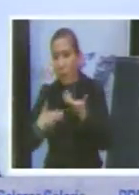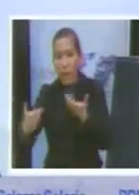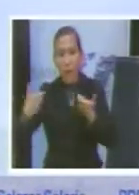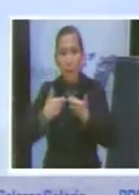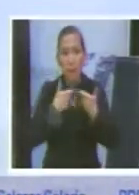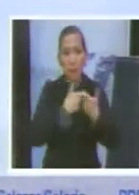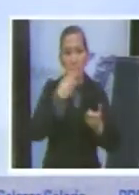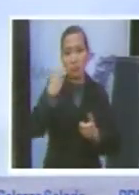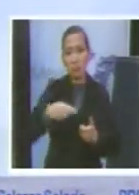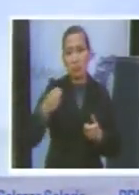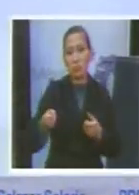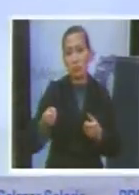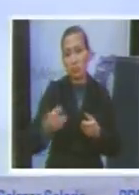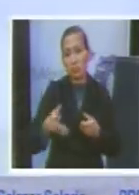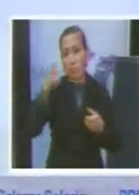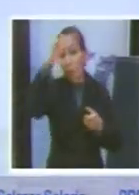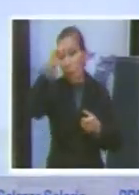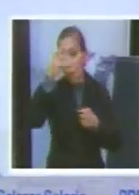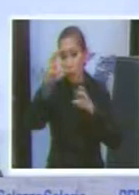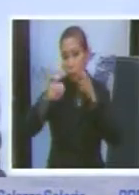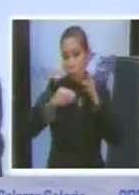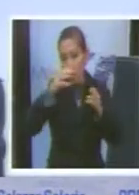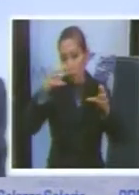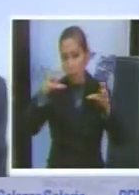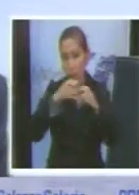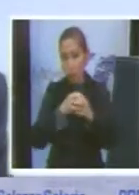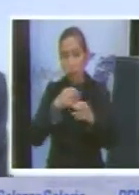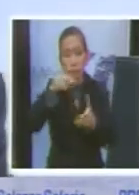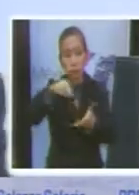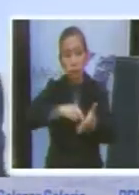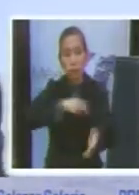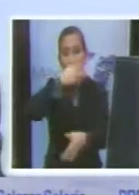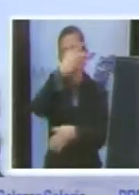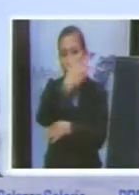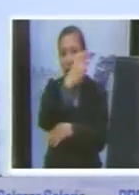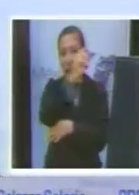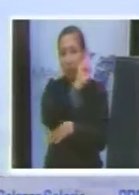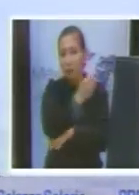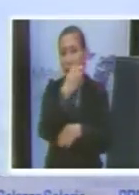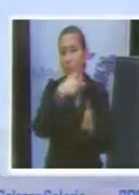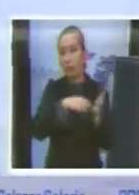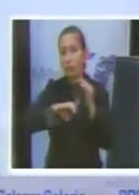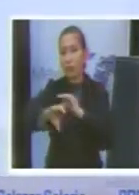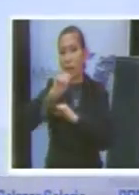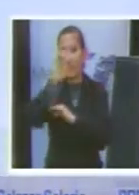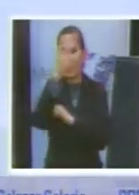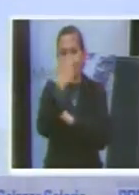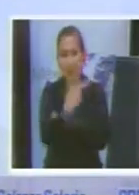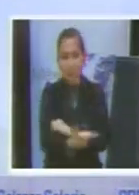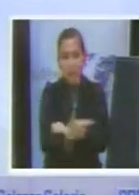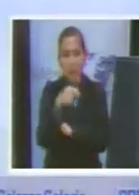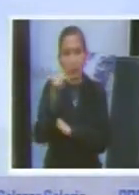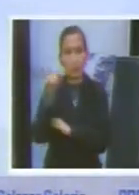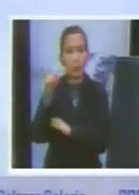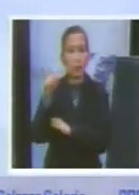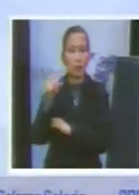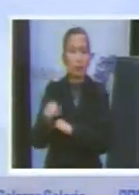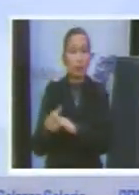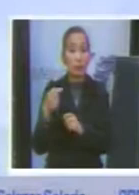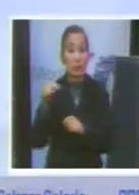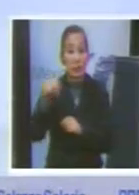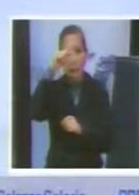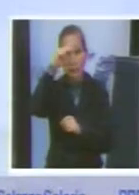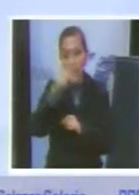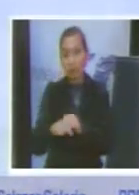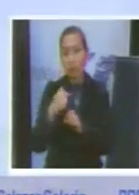Cooperación, llamado también Acuerdo Global, suscrito el 8 de diciembre de 1997, donde